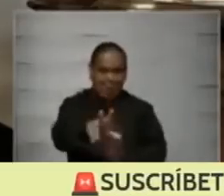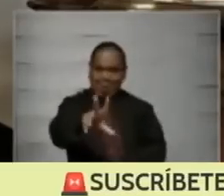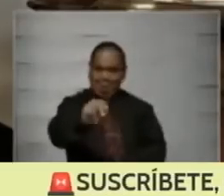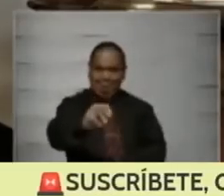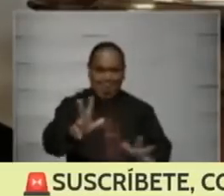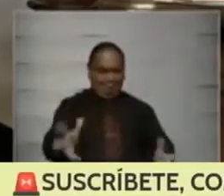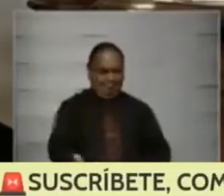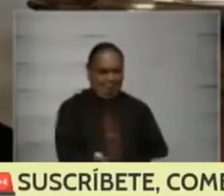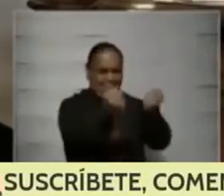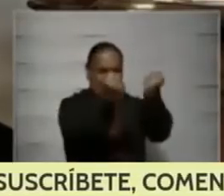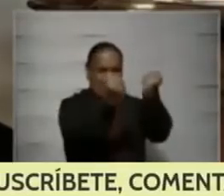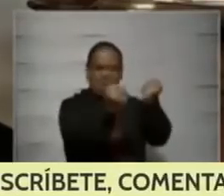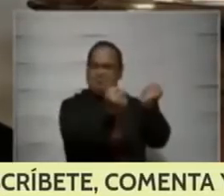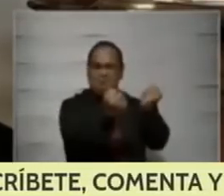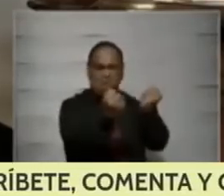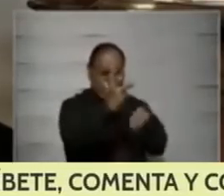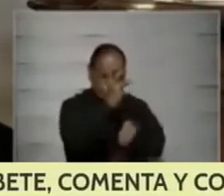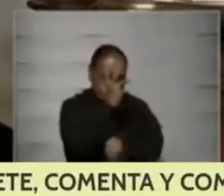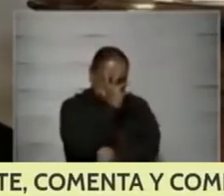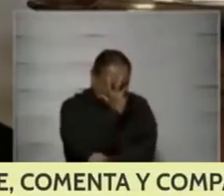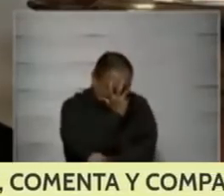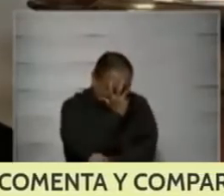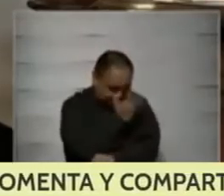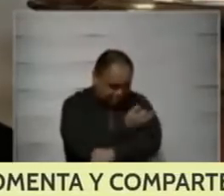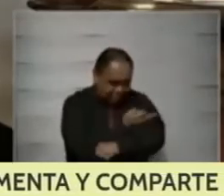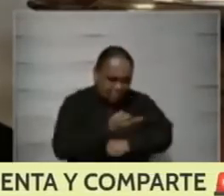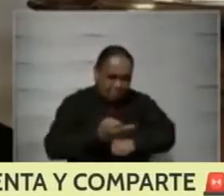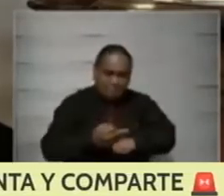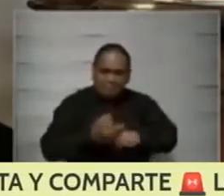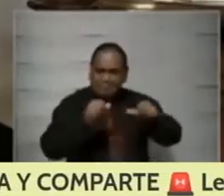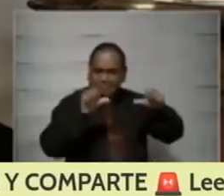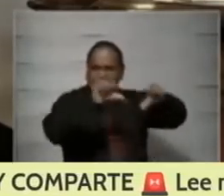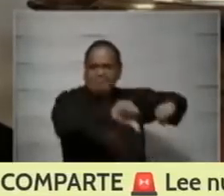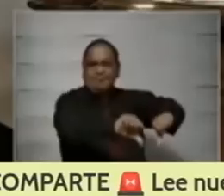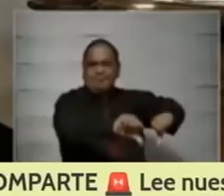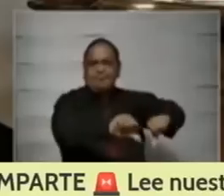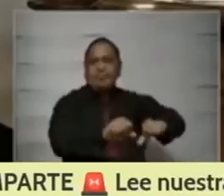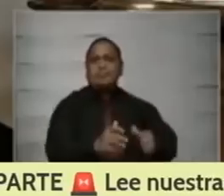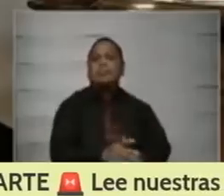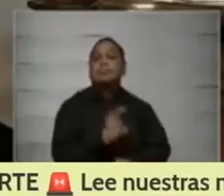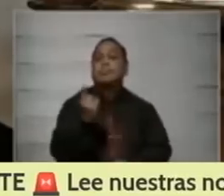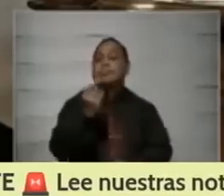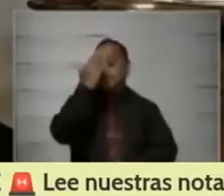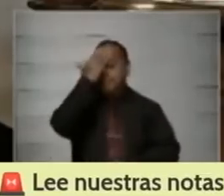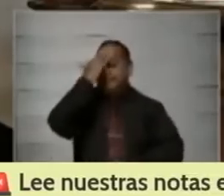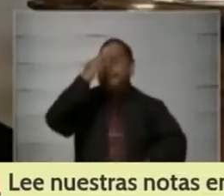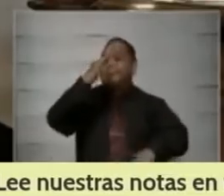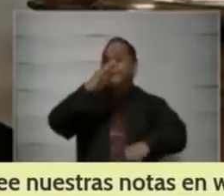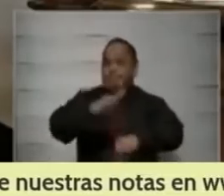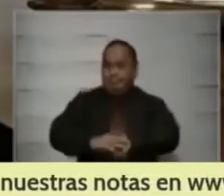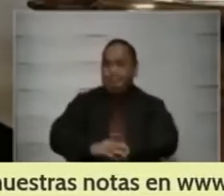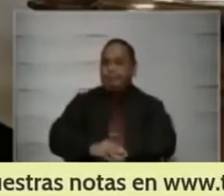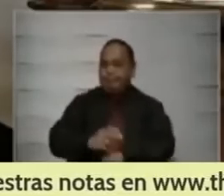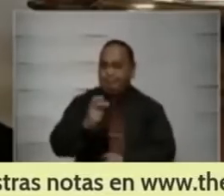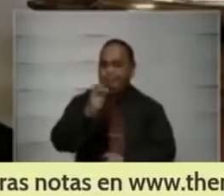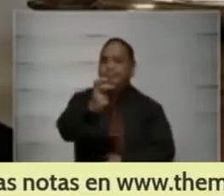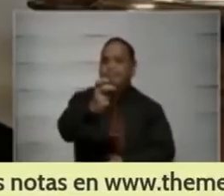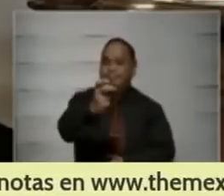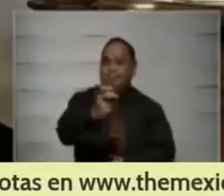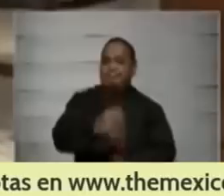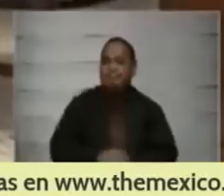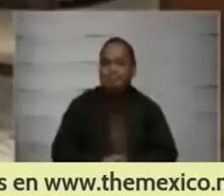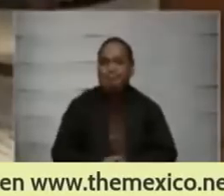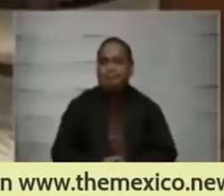sobrevivirá la vergüenza para él y para su familia, desgraciadamente. Eso no se olvida, queda como una marca de fuego. Así es.